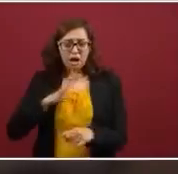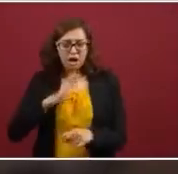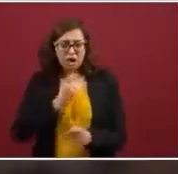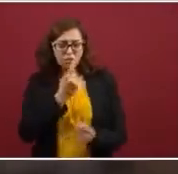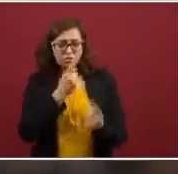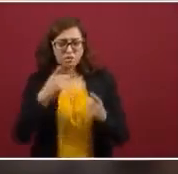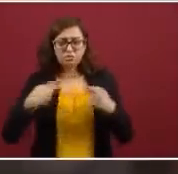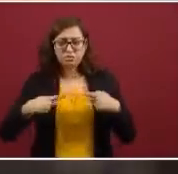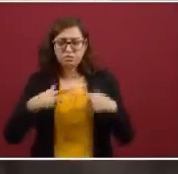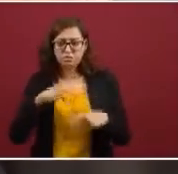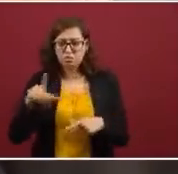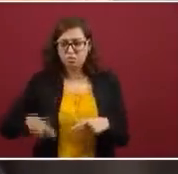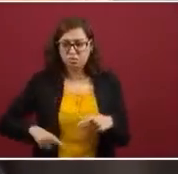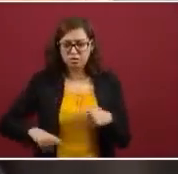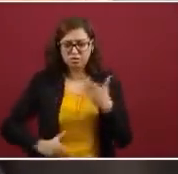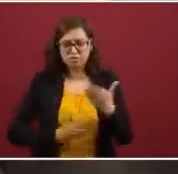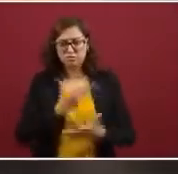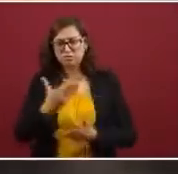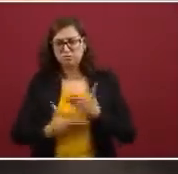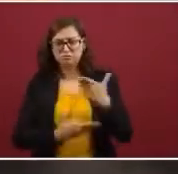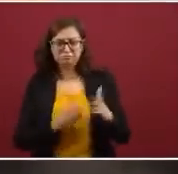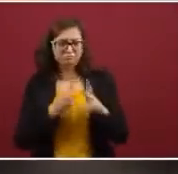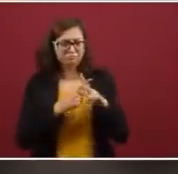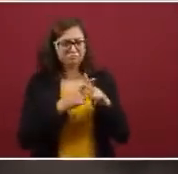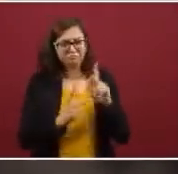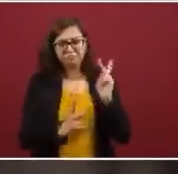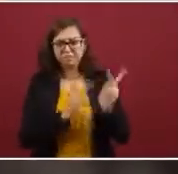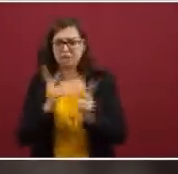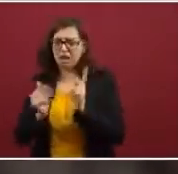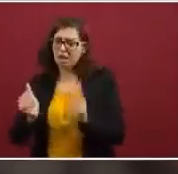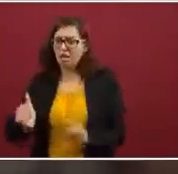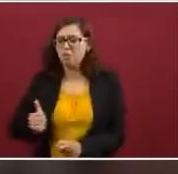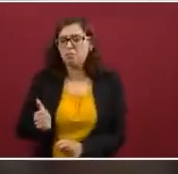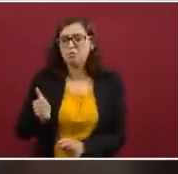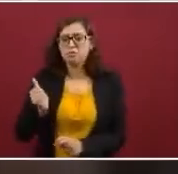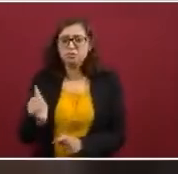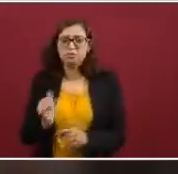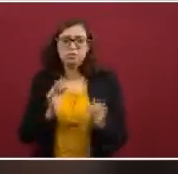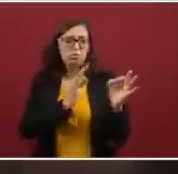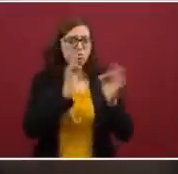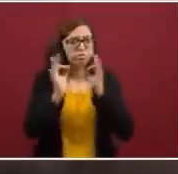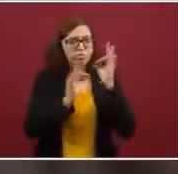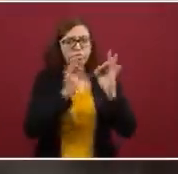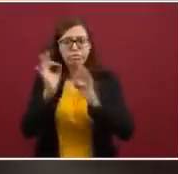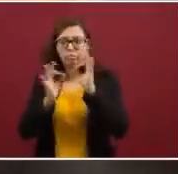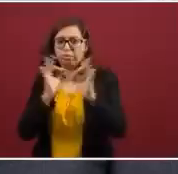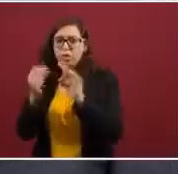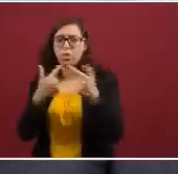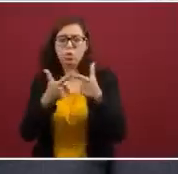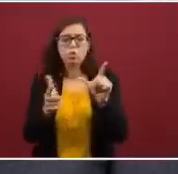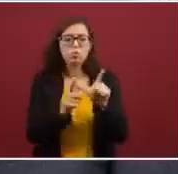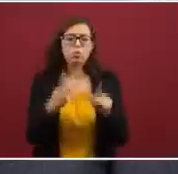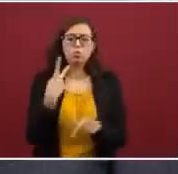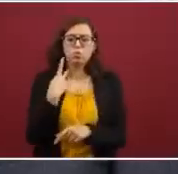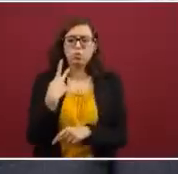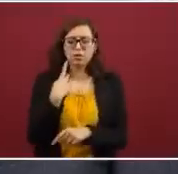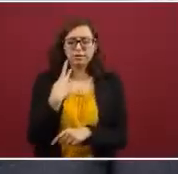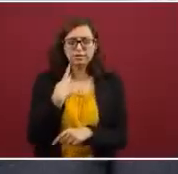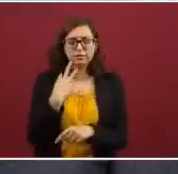que, bueno, durante los censos han hecho promoción política de miembros de otros partidos. Saber